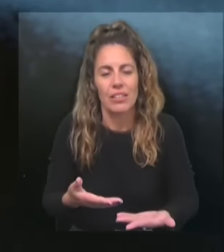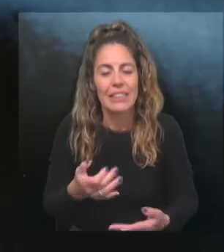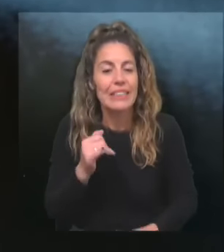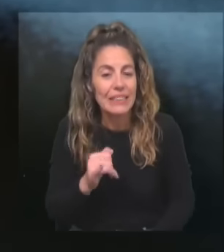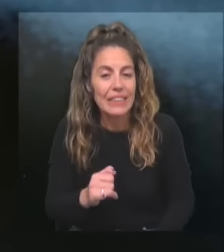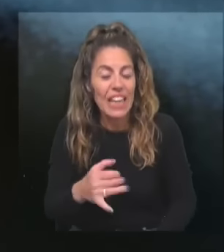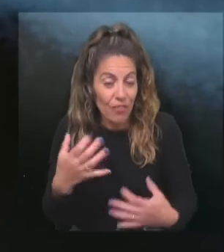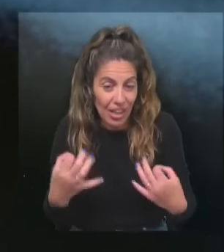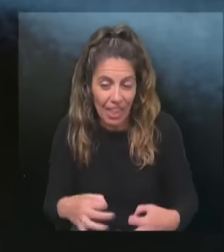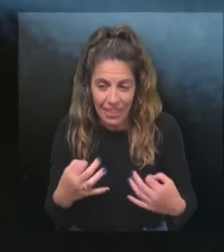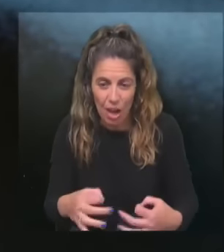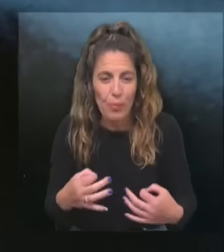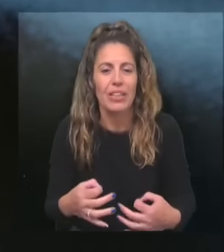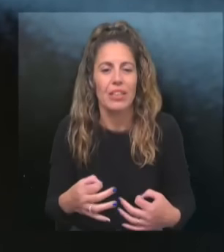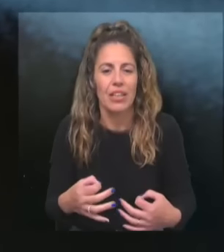y verdaderamente